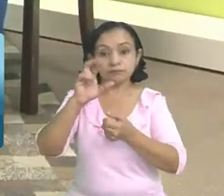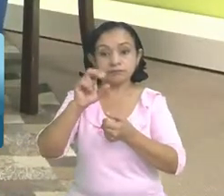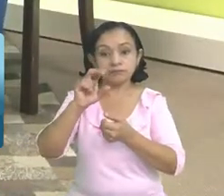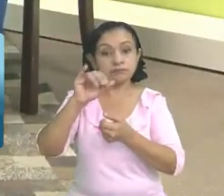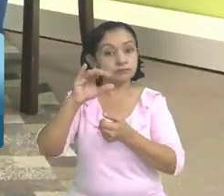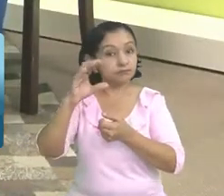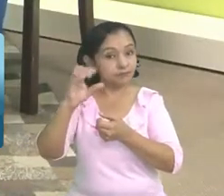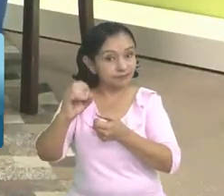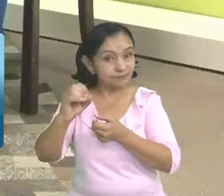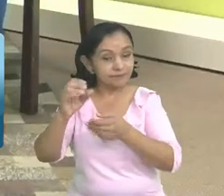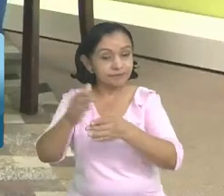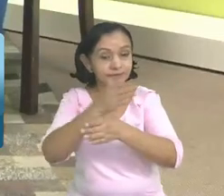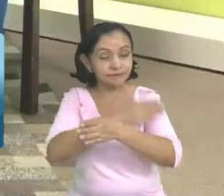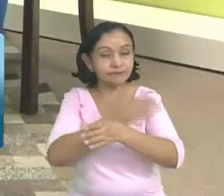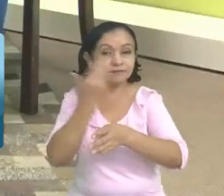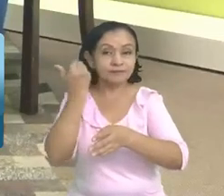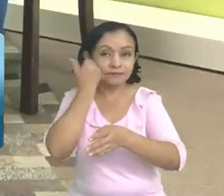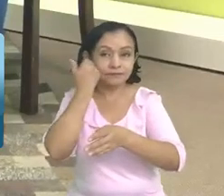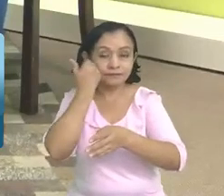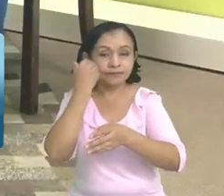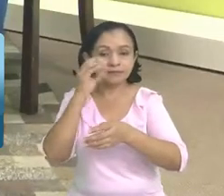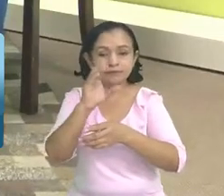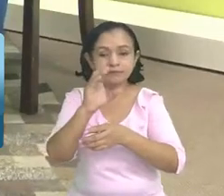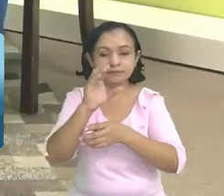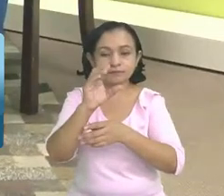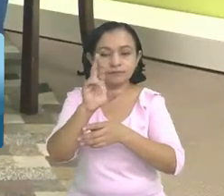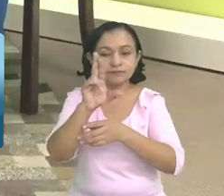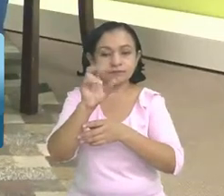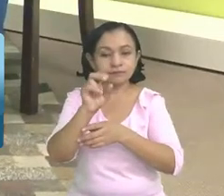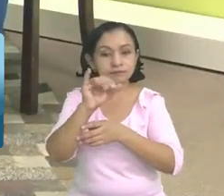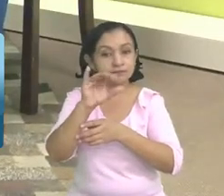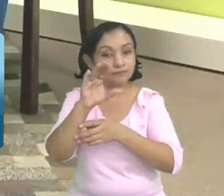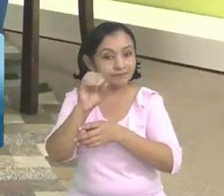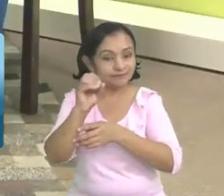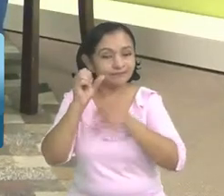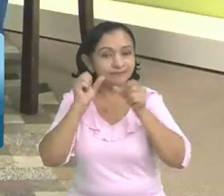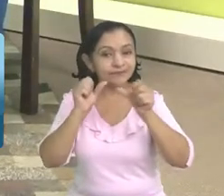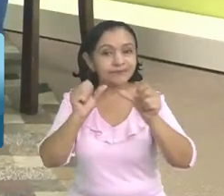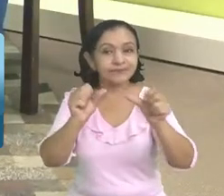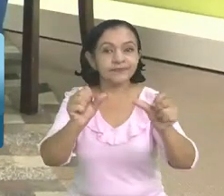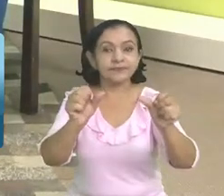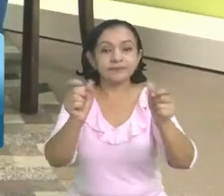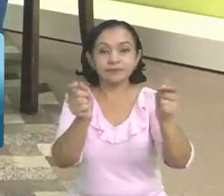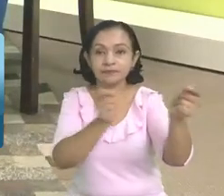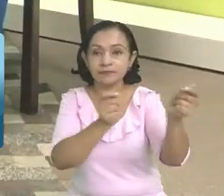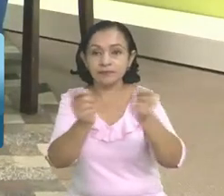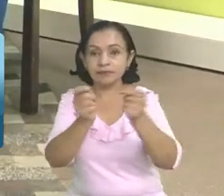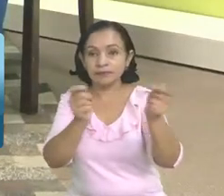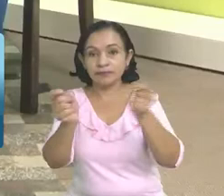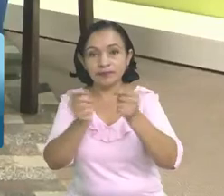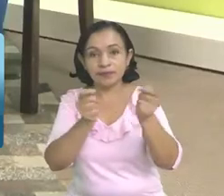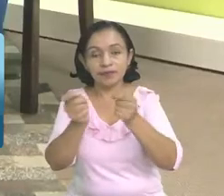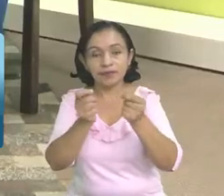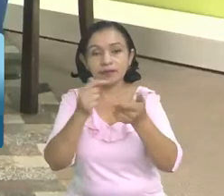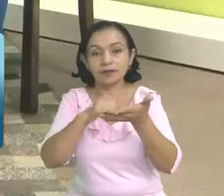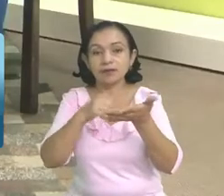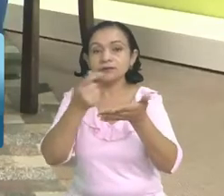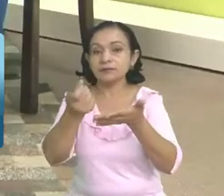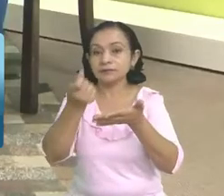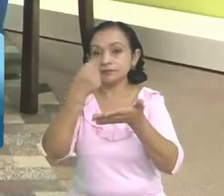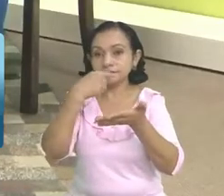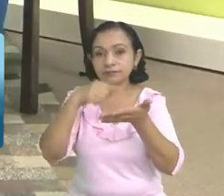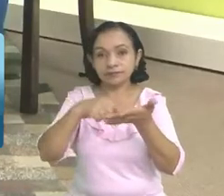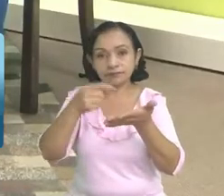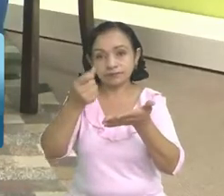a los pacientes que ya tienen una enfermedad crónica degenerativa, pero que sin embargo se le da monitoreo, tratamiento,